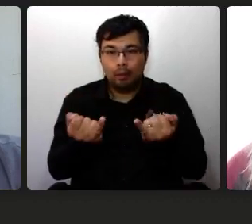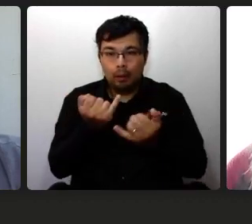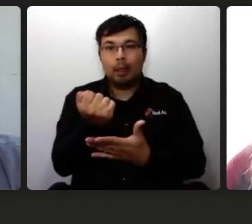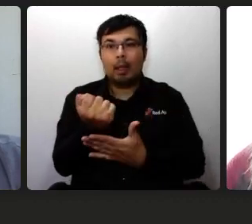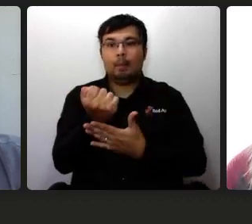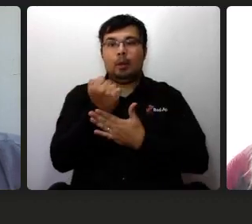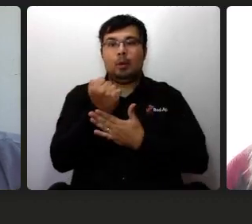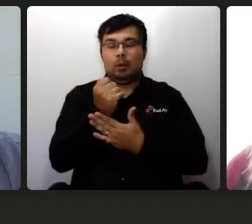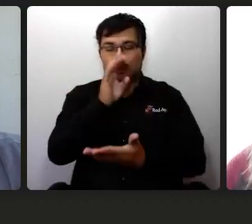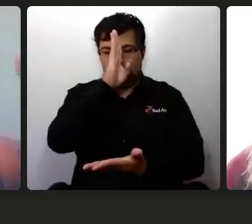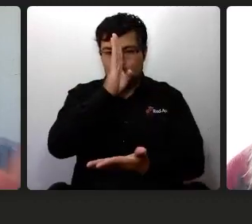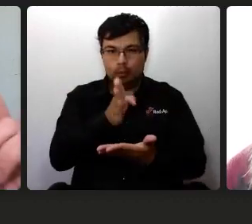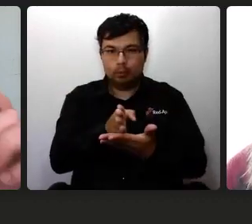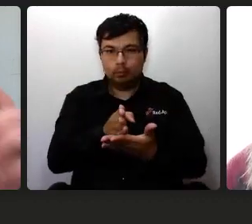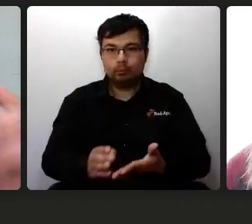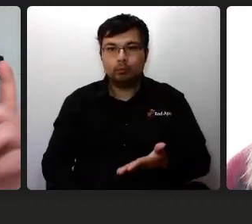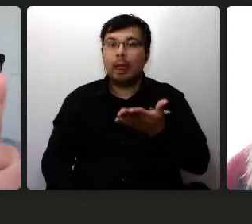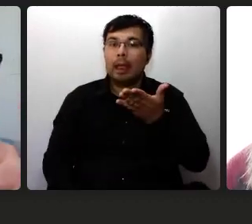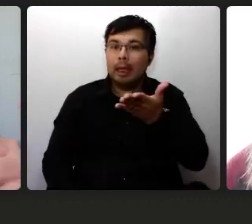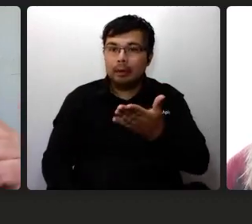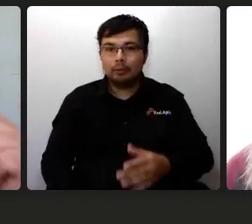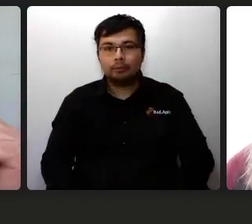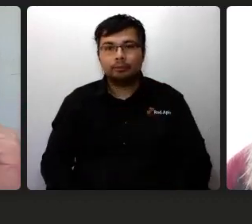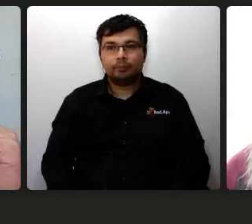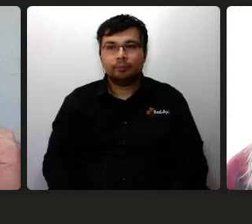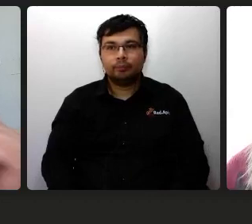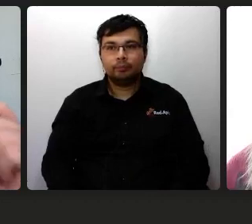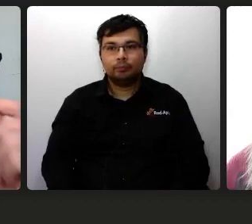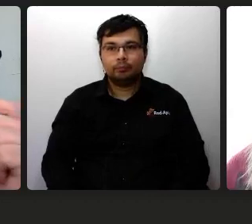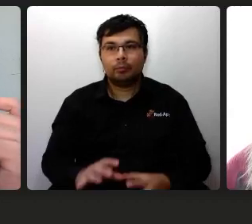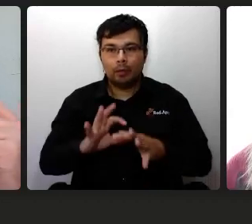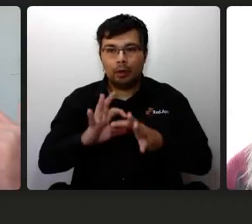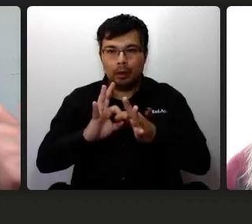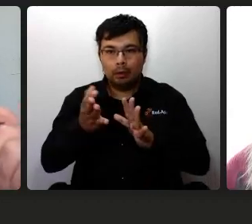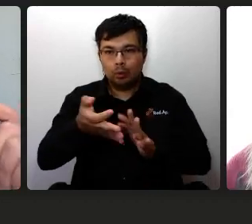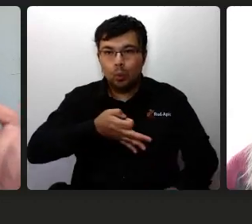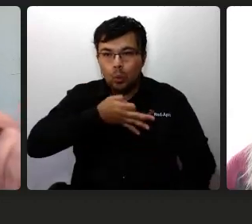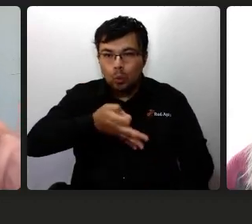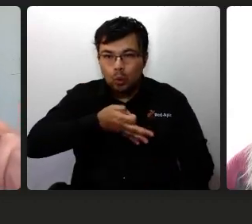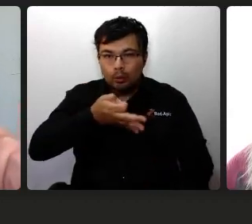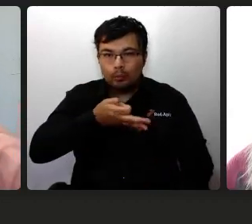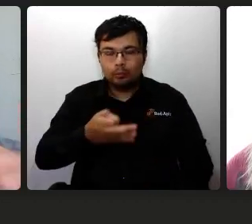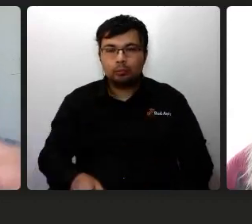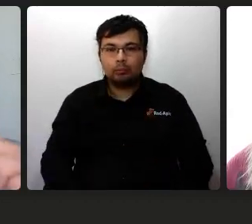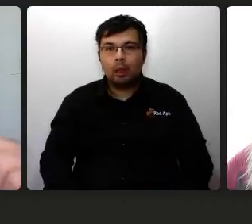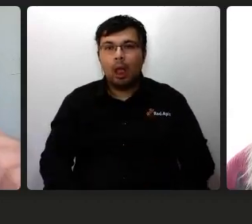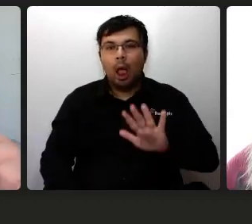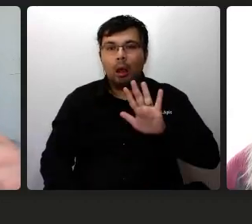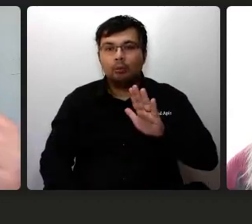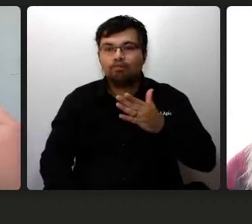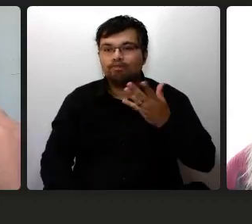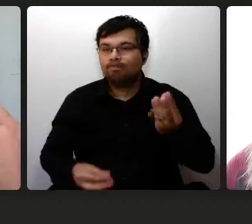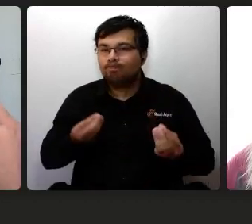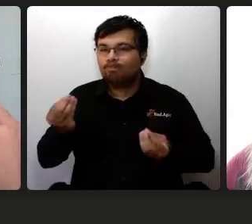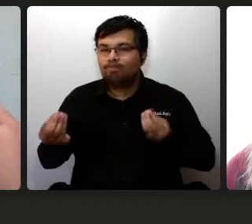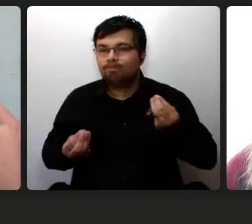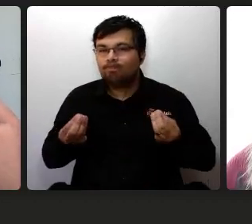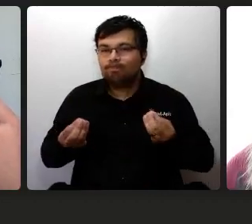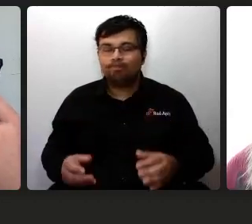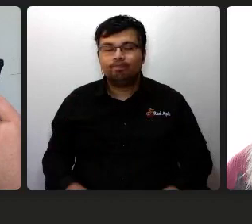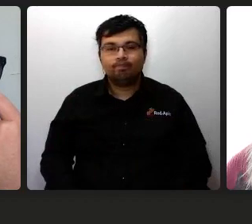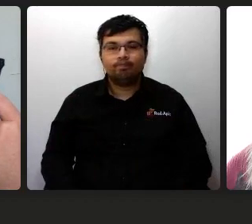decisiones. Es quizás ahí, gracias Magdalena por la suma a la conversación, y es quizás en base a lo que nos comentabas,